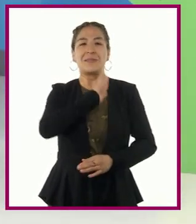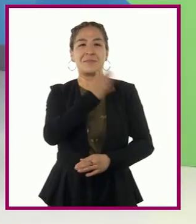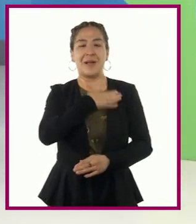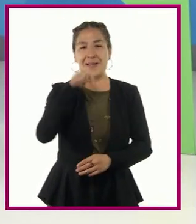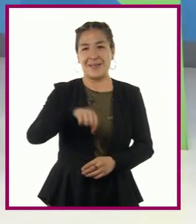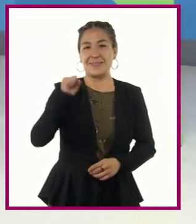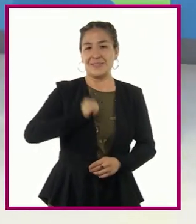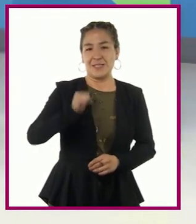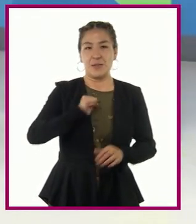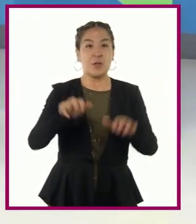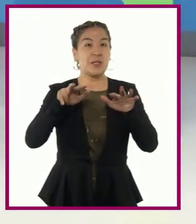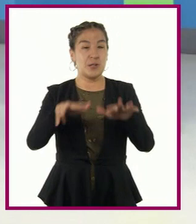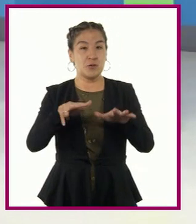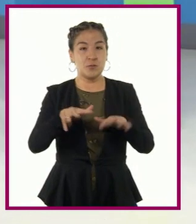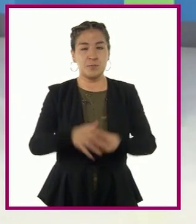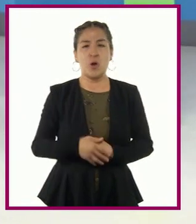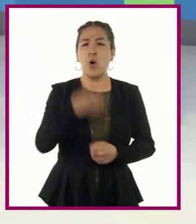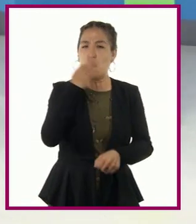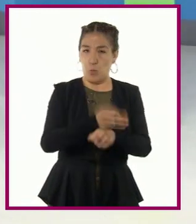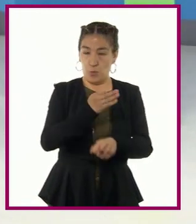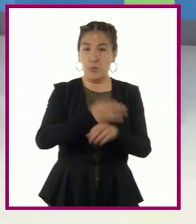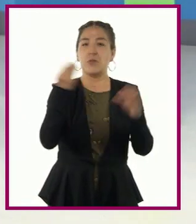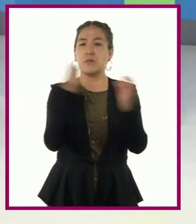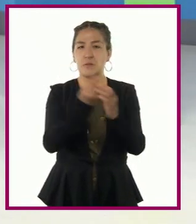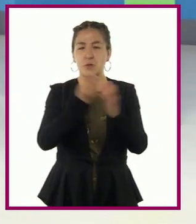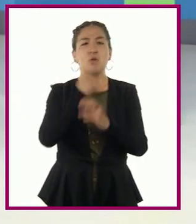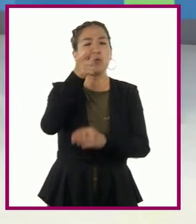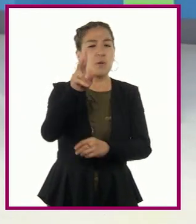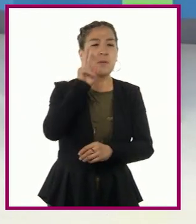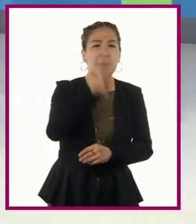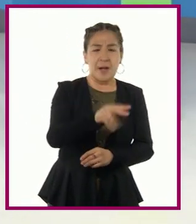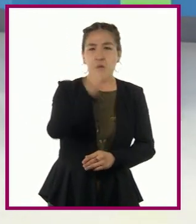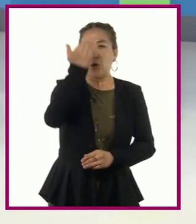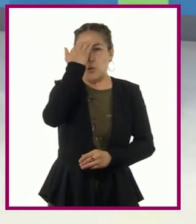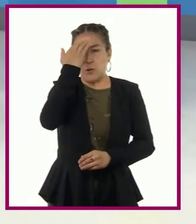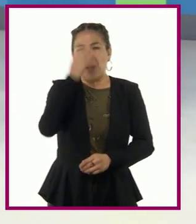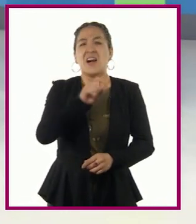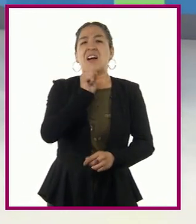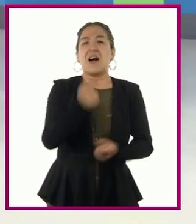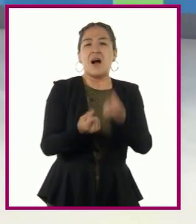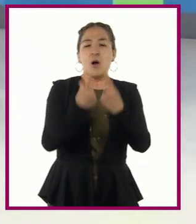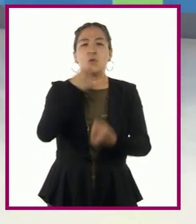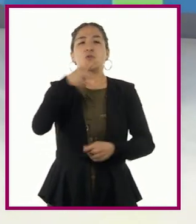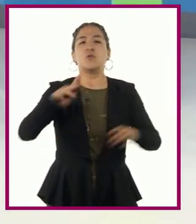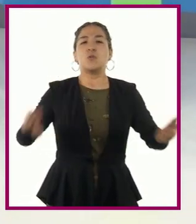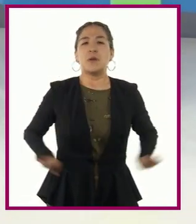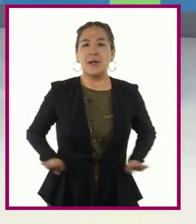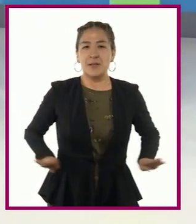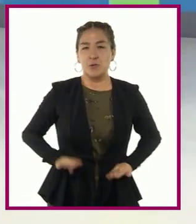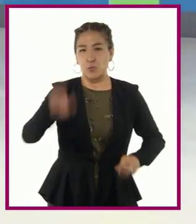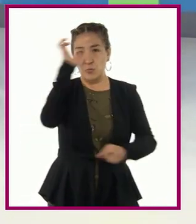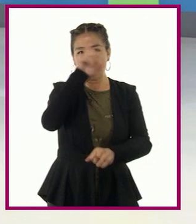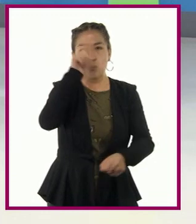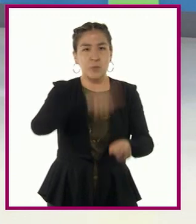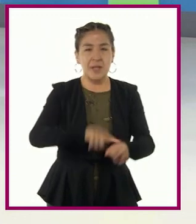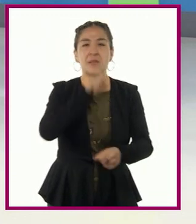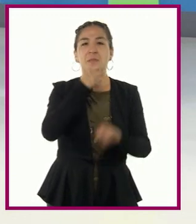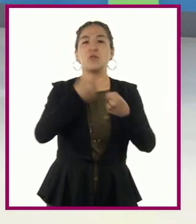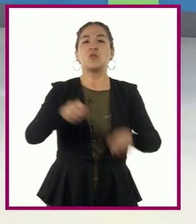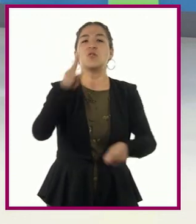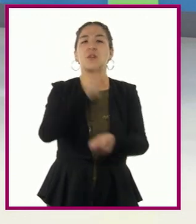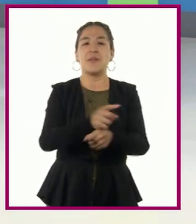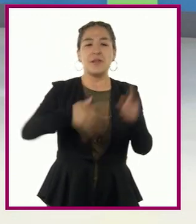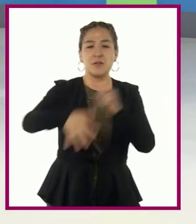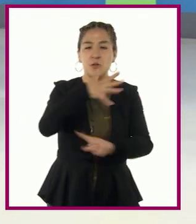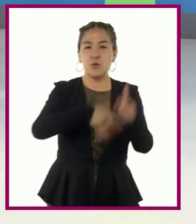XVIII. A lo largo de la sesión, además, podrán conocer algunas de las características de la cultura y la sociedad